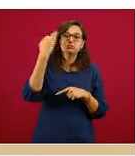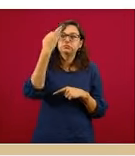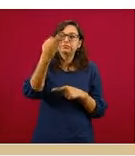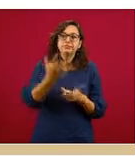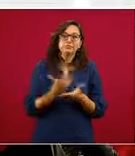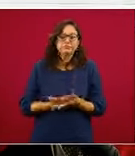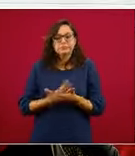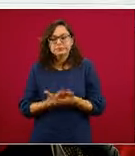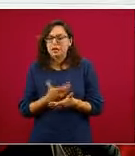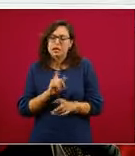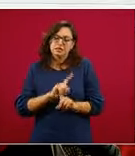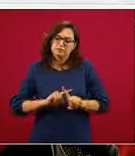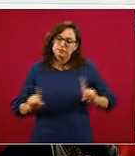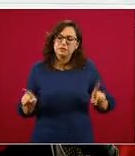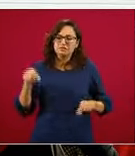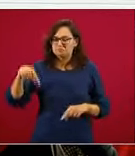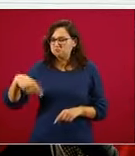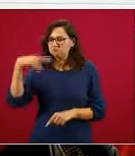favor.